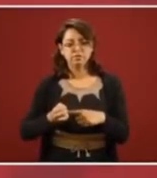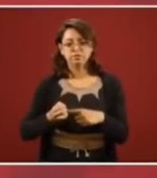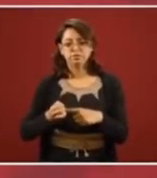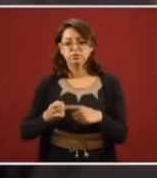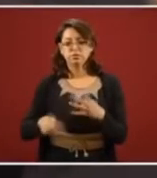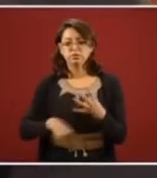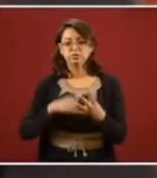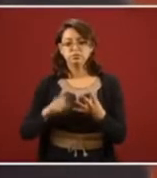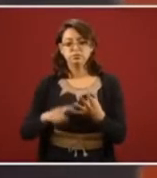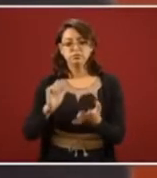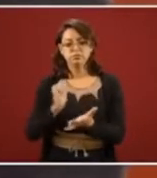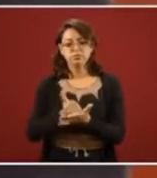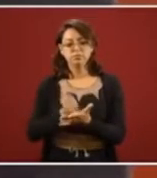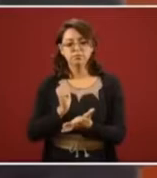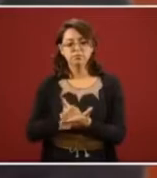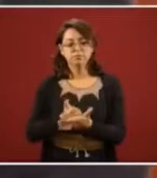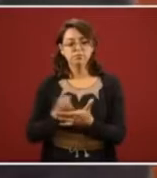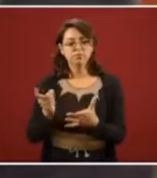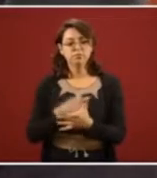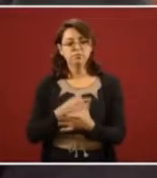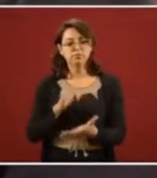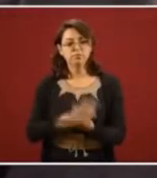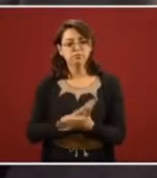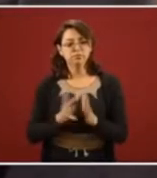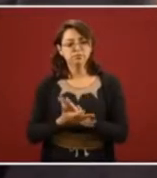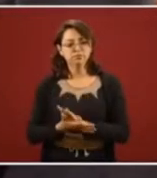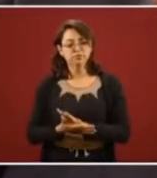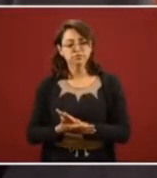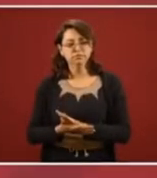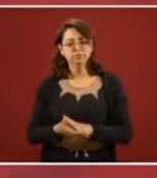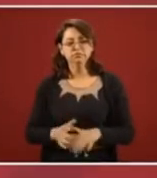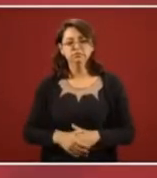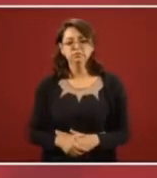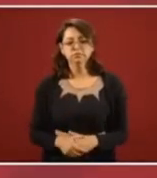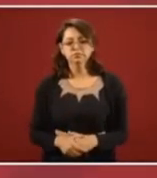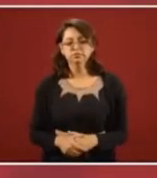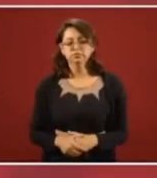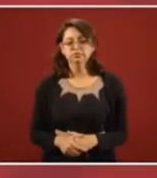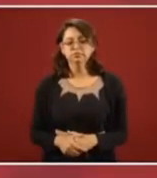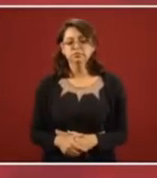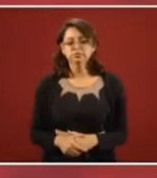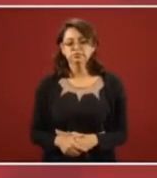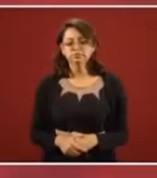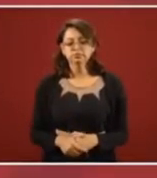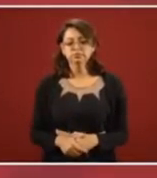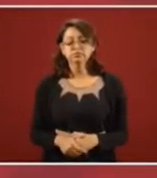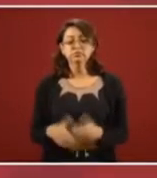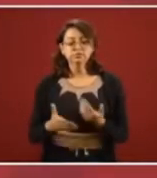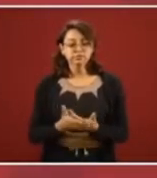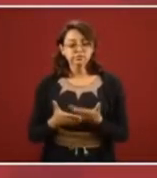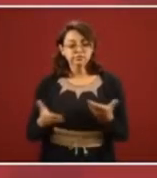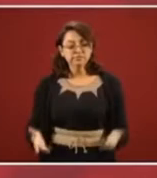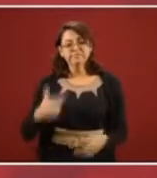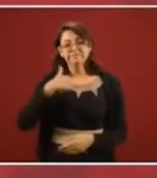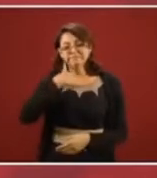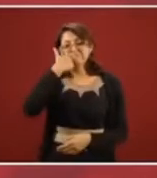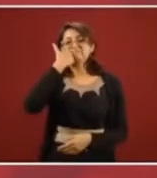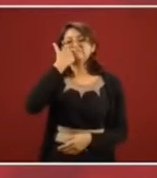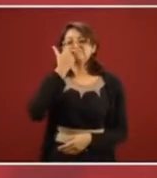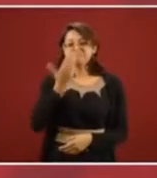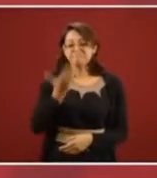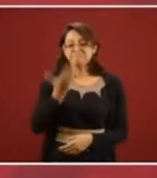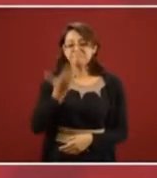del arroz de la tortilla tortillas y yo lo que quiero ahora es en estos